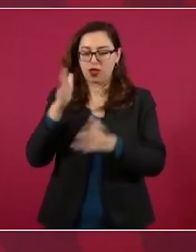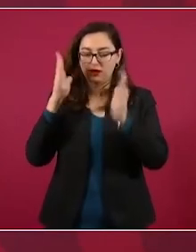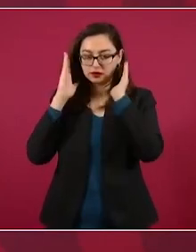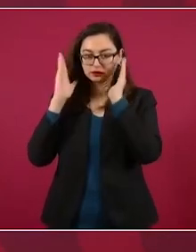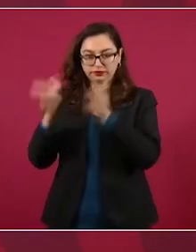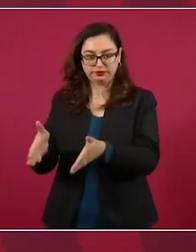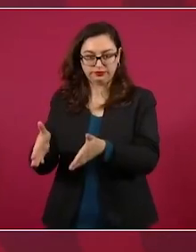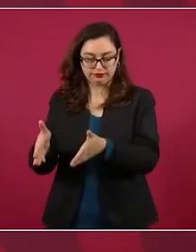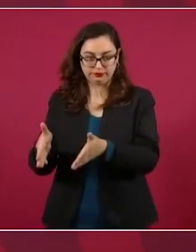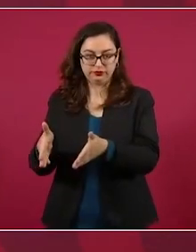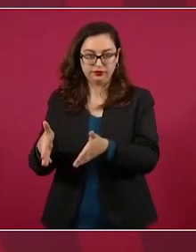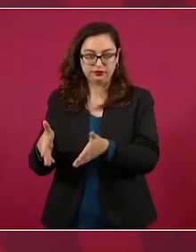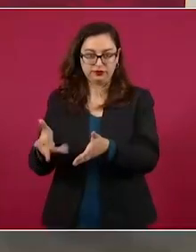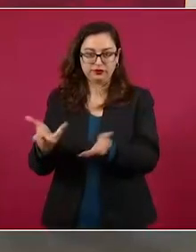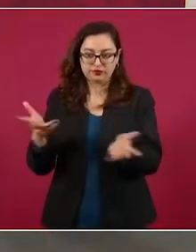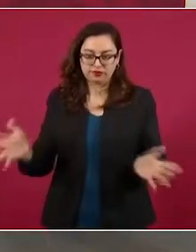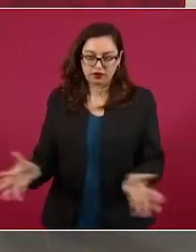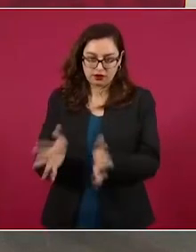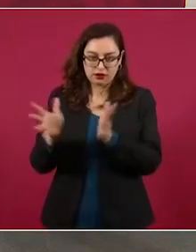vinculando